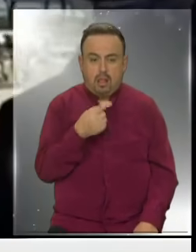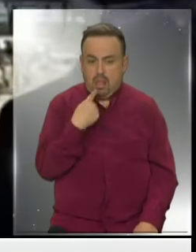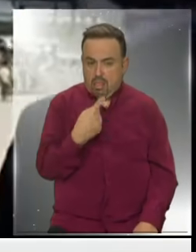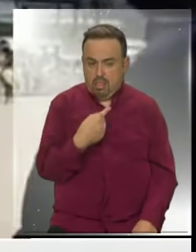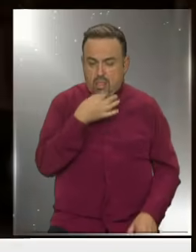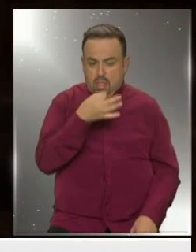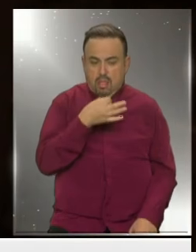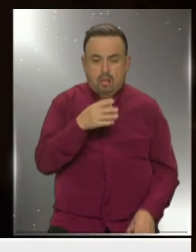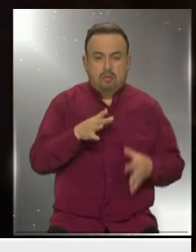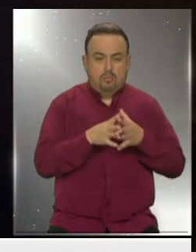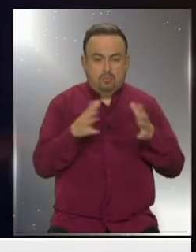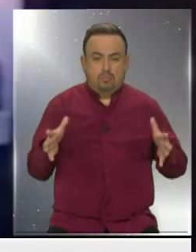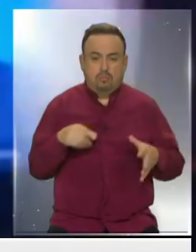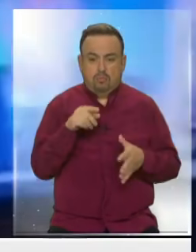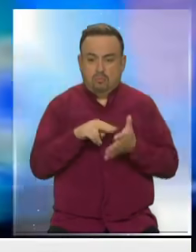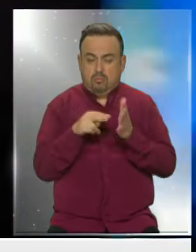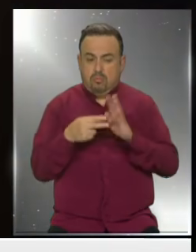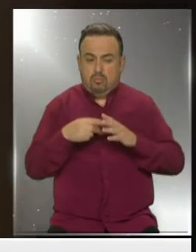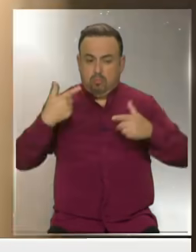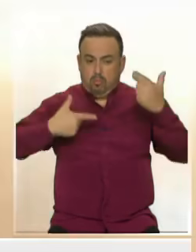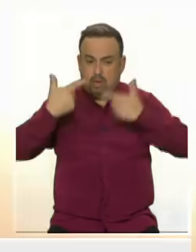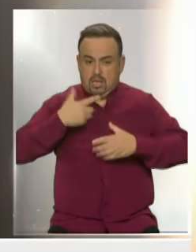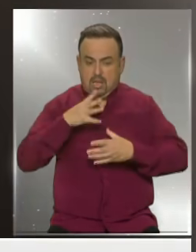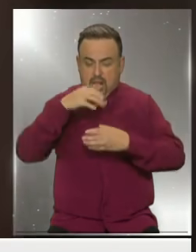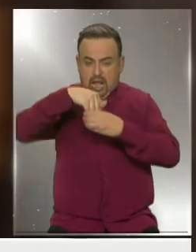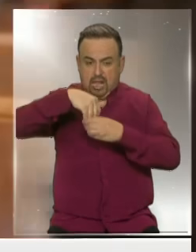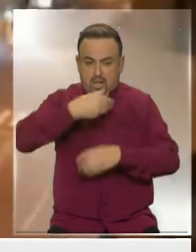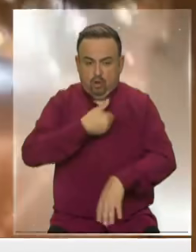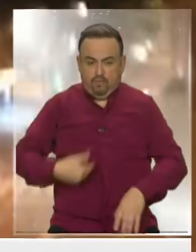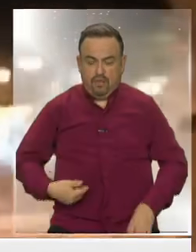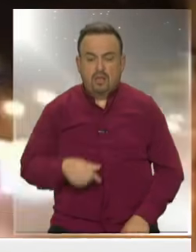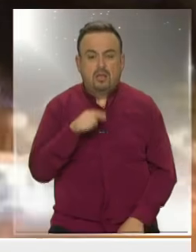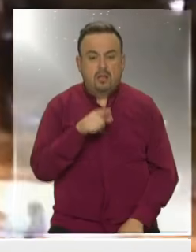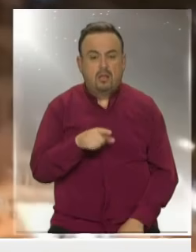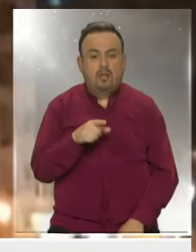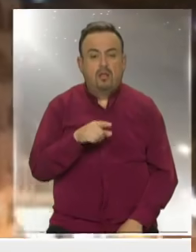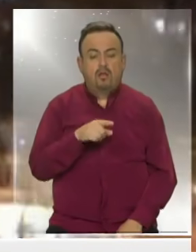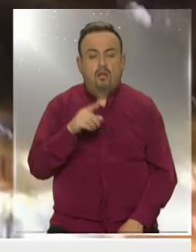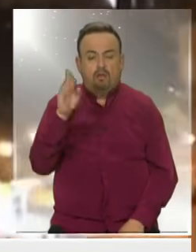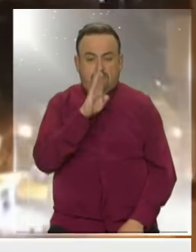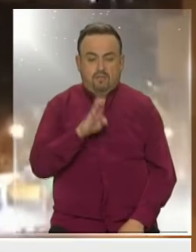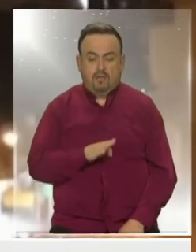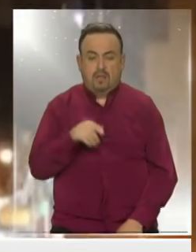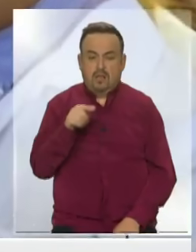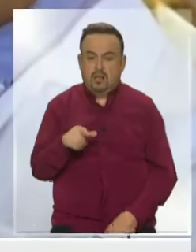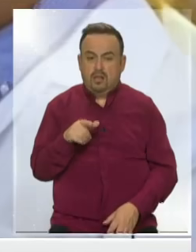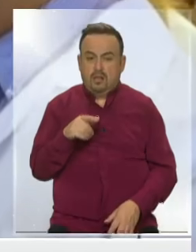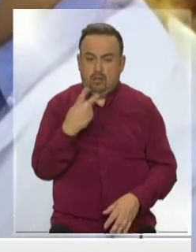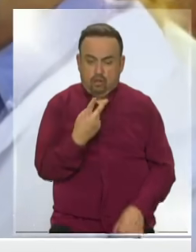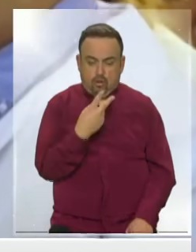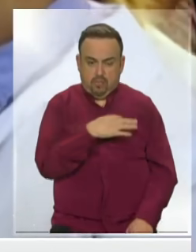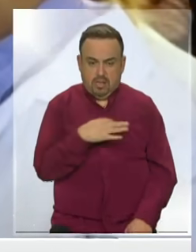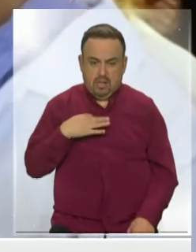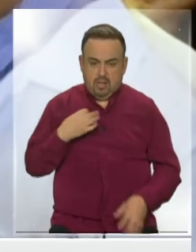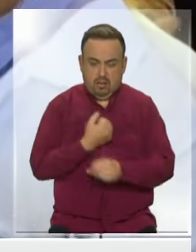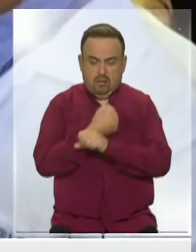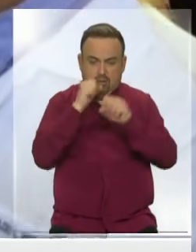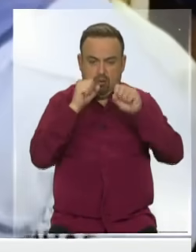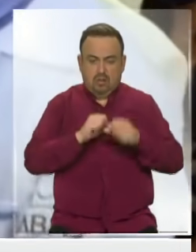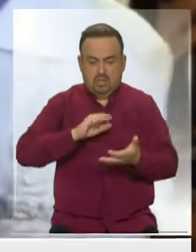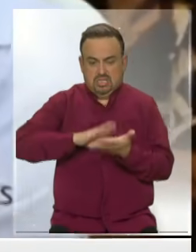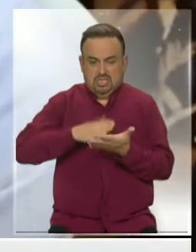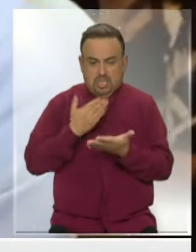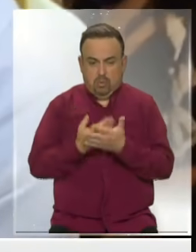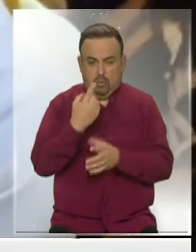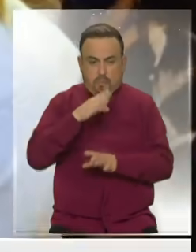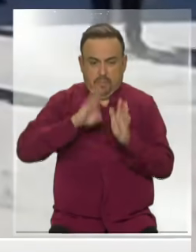que incluso han desatado una crisis política al interior de su gobierno. Bolsonaro ha debido enfrentar la salida de dos ministros de salud en menos de